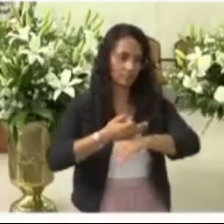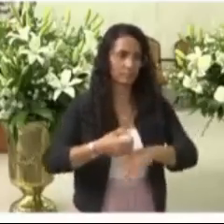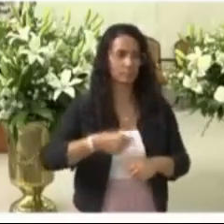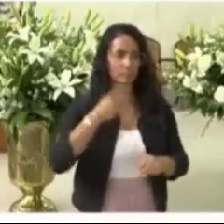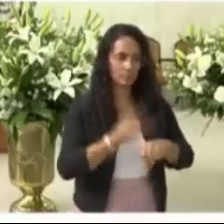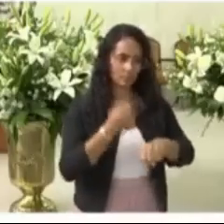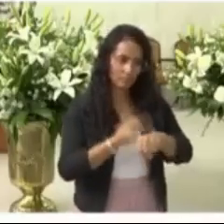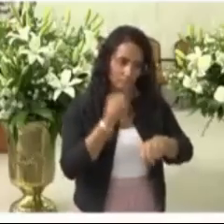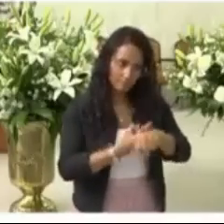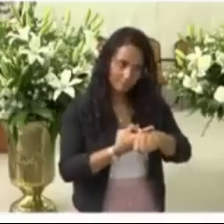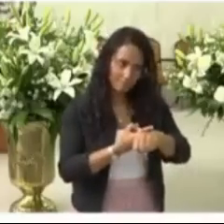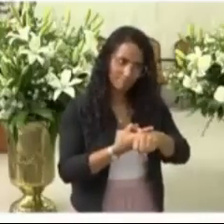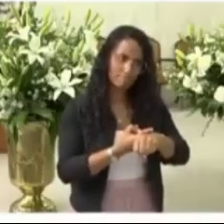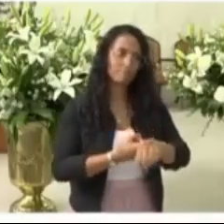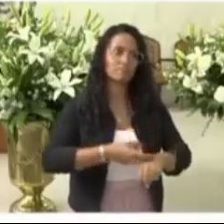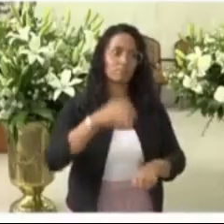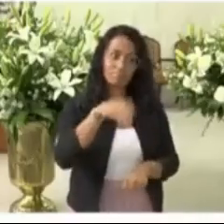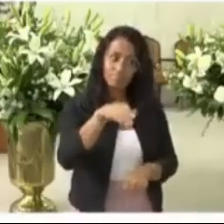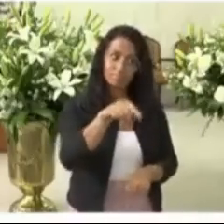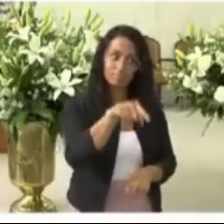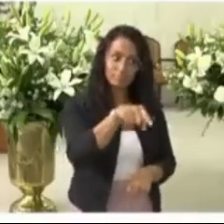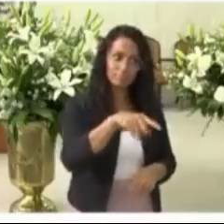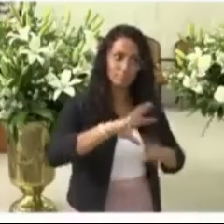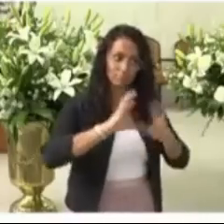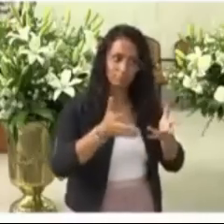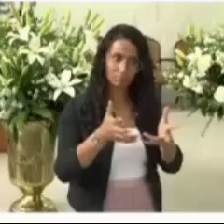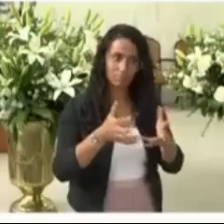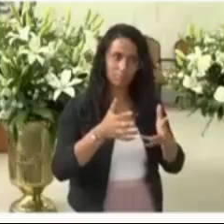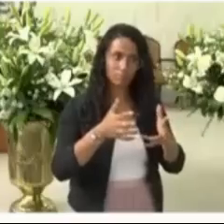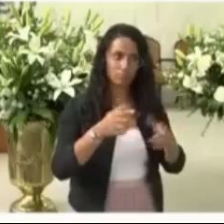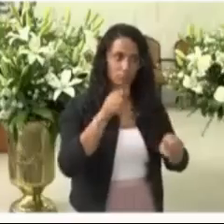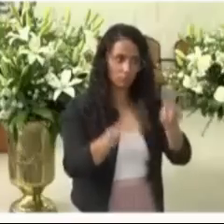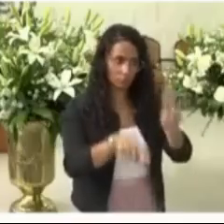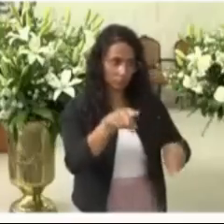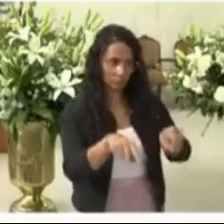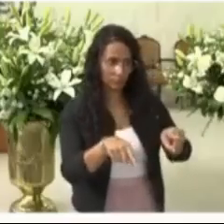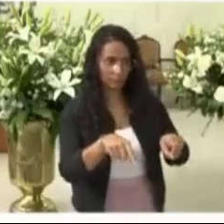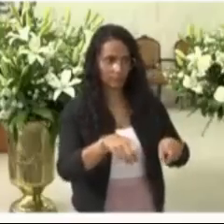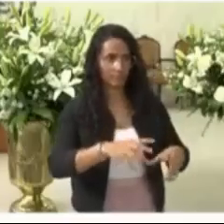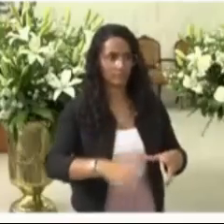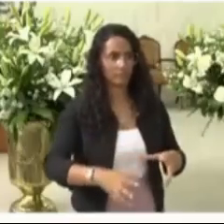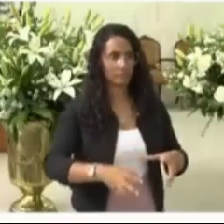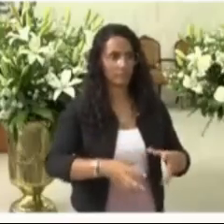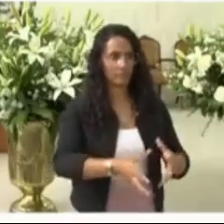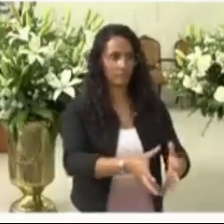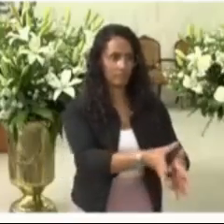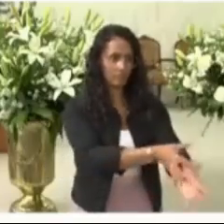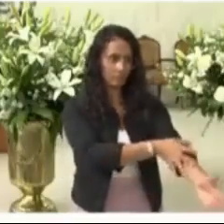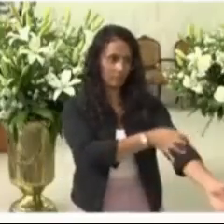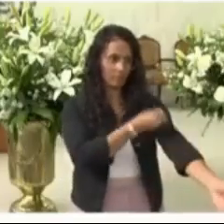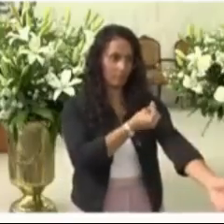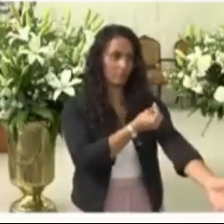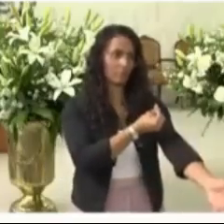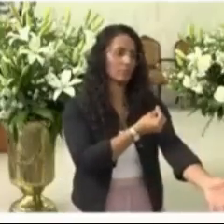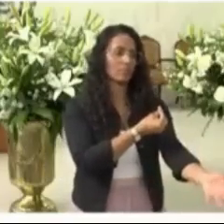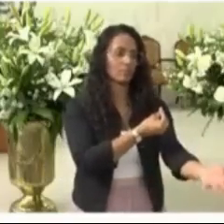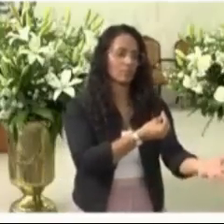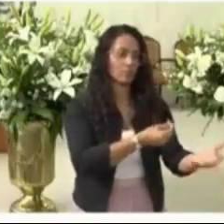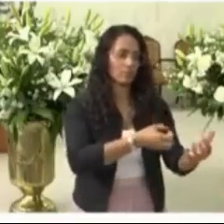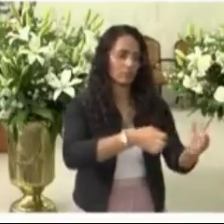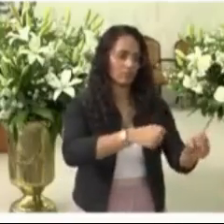con que usted nos diga que desconectemos las máquinas para que su familiar deje de sufrir y tenga